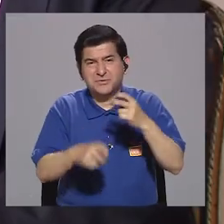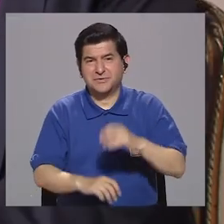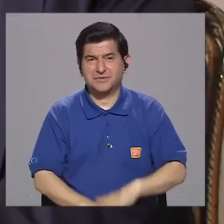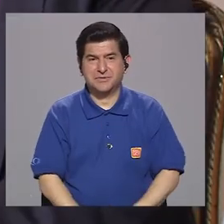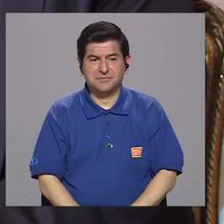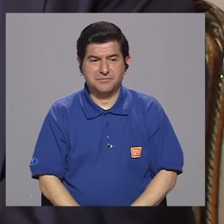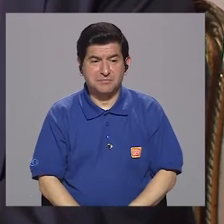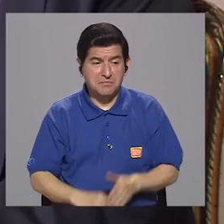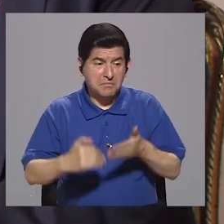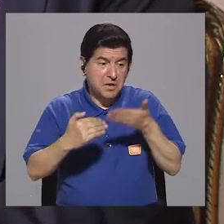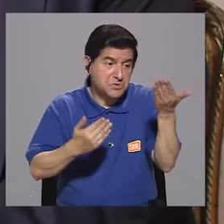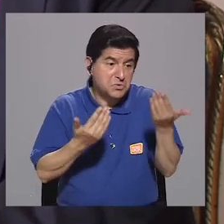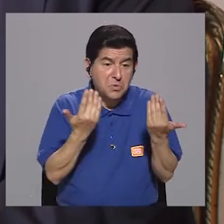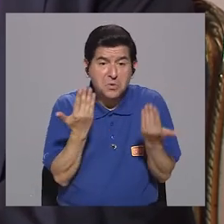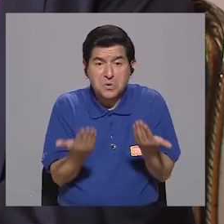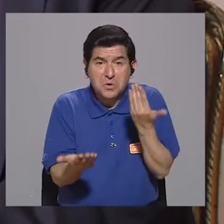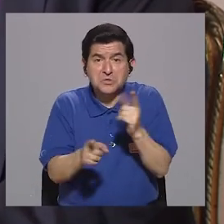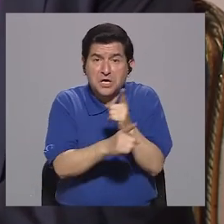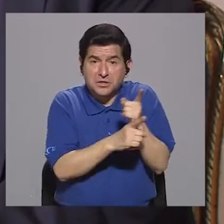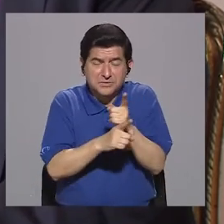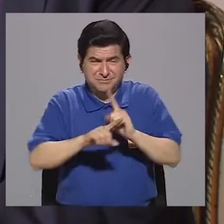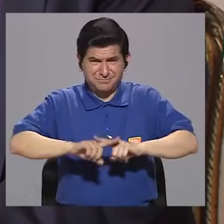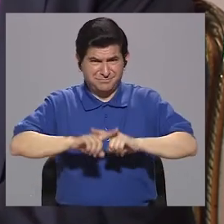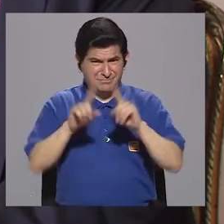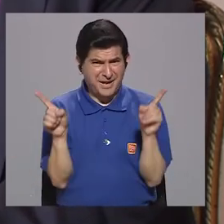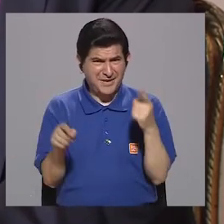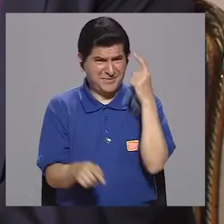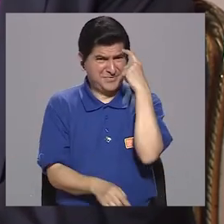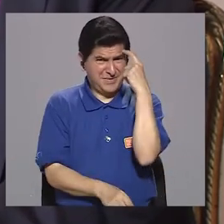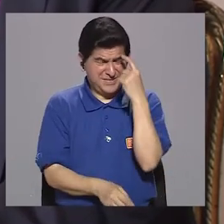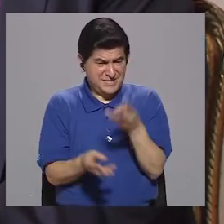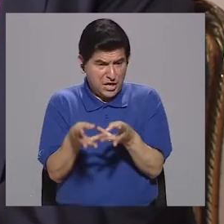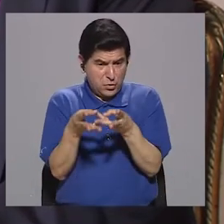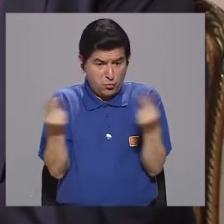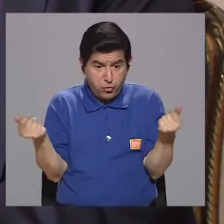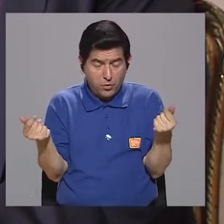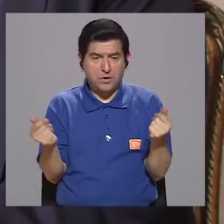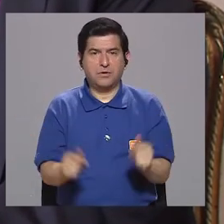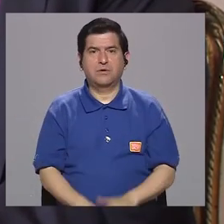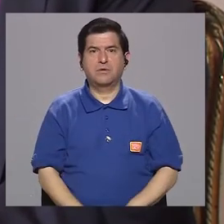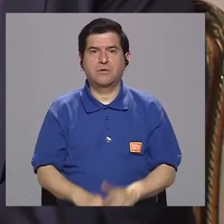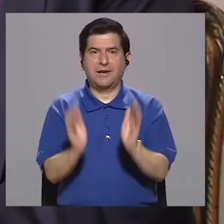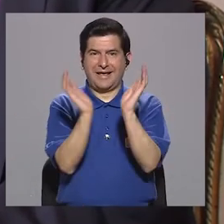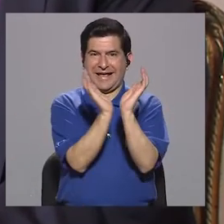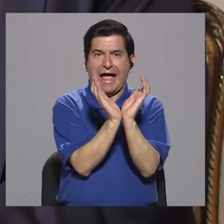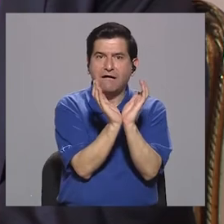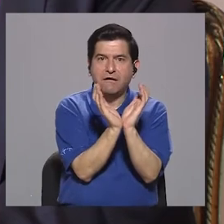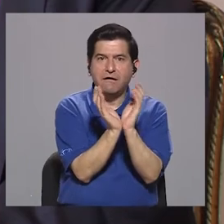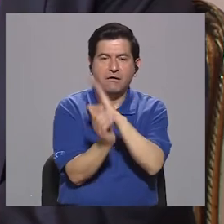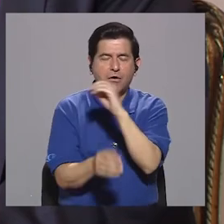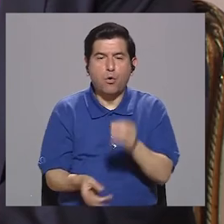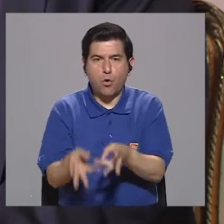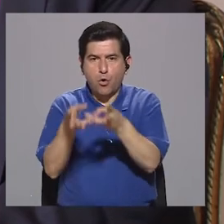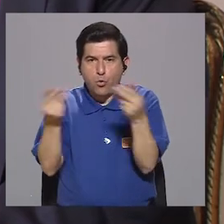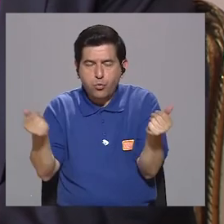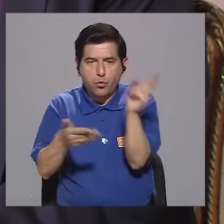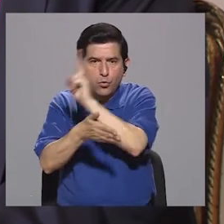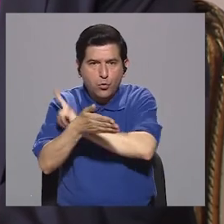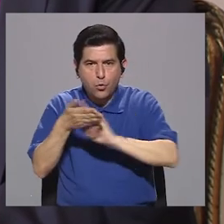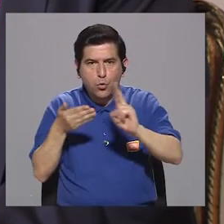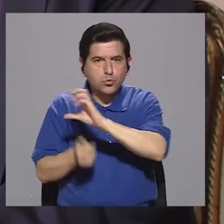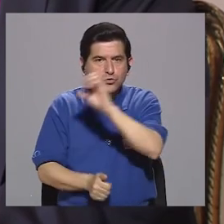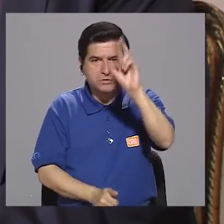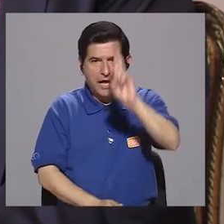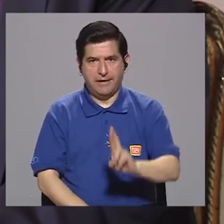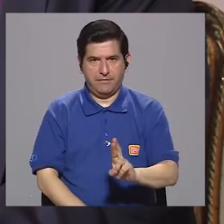haber cosas que corregir, pero pensar que desaparezca la Caja Costarricense del Seguro Social, o pensar que desaparezca la Universidad de